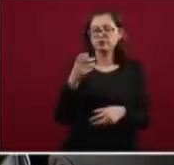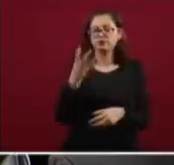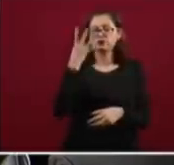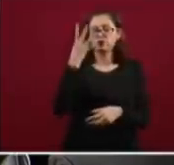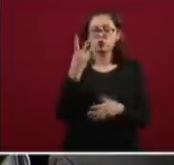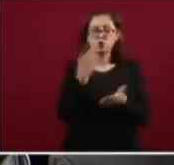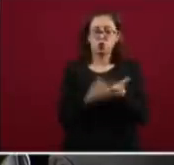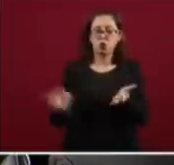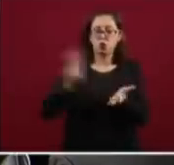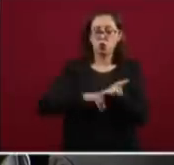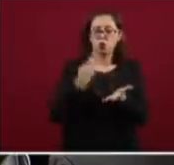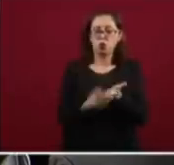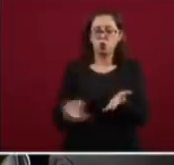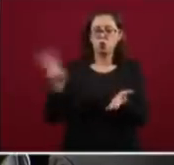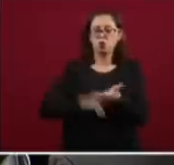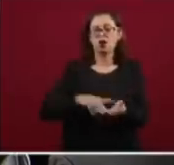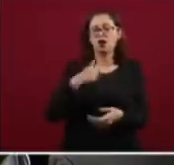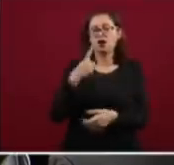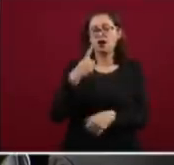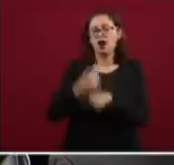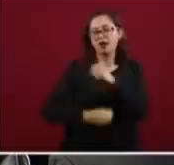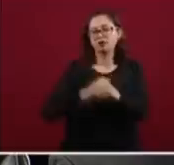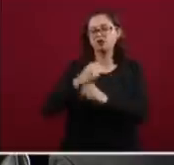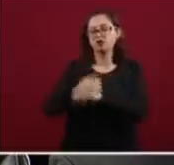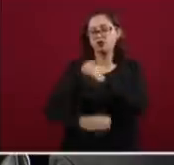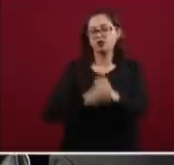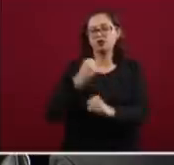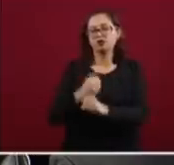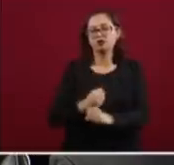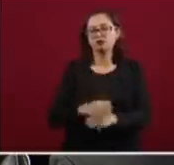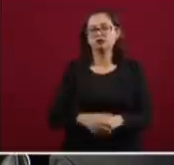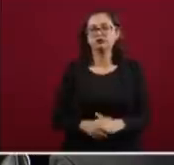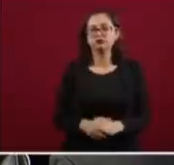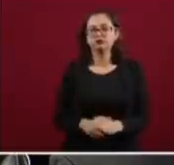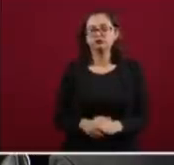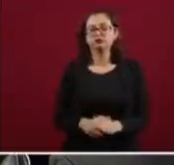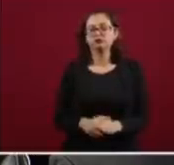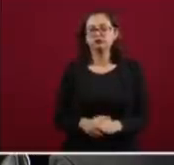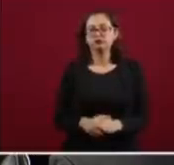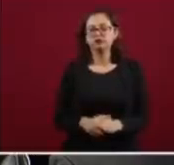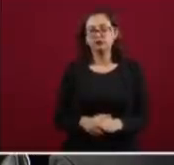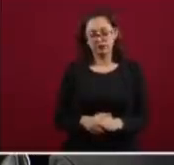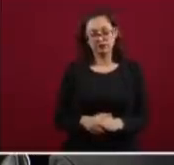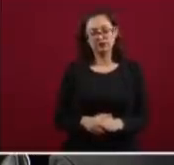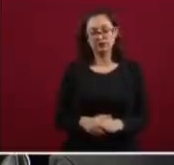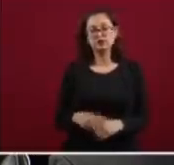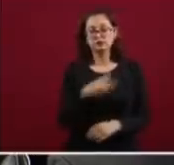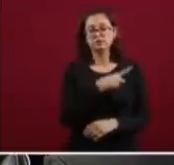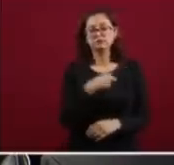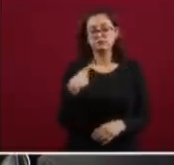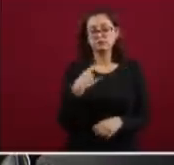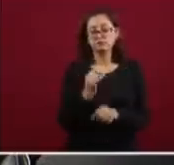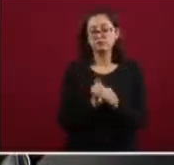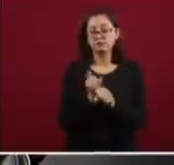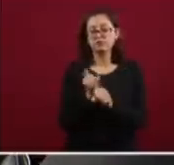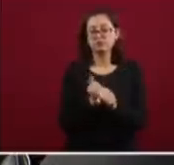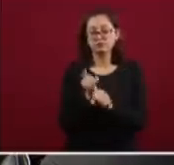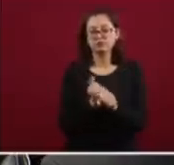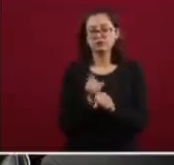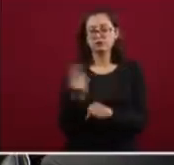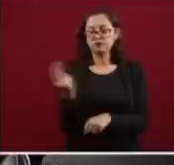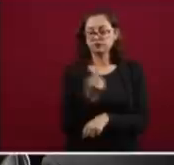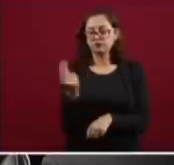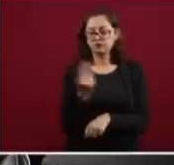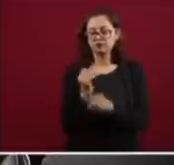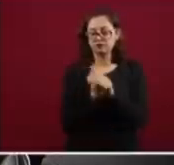anuales sus ingresos anuales si hay que verla siga y es que hay que buscar